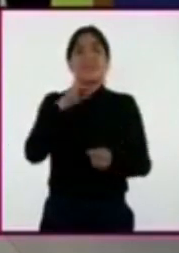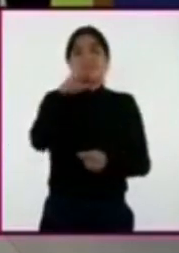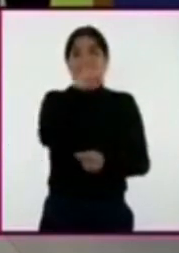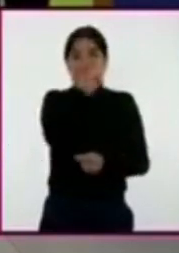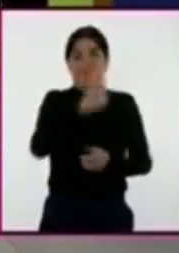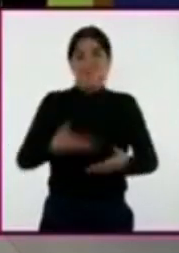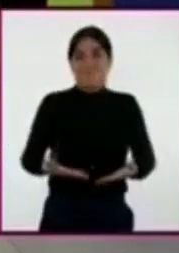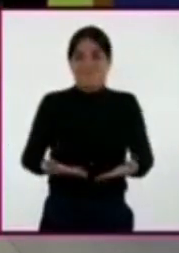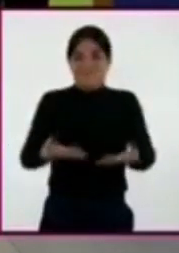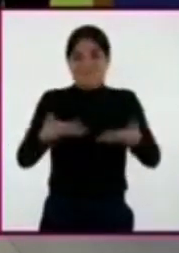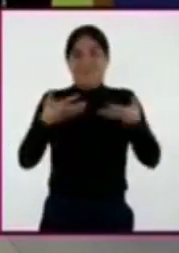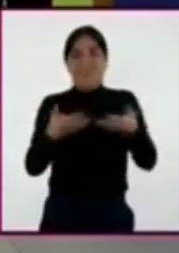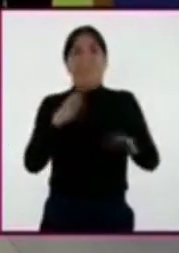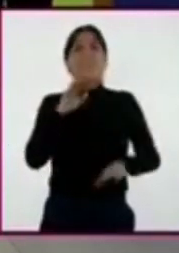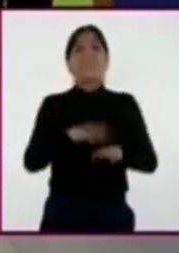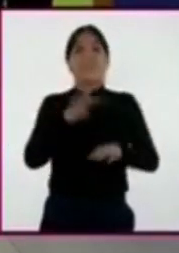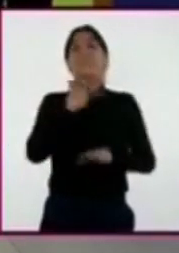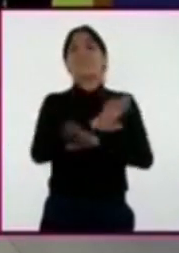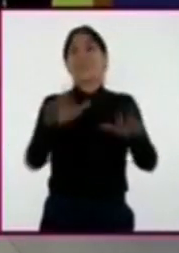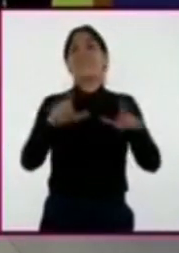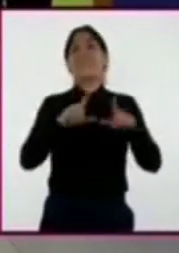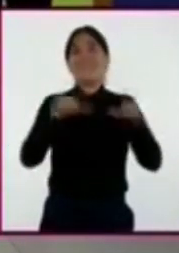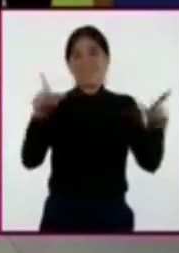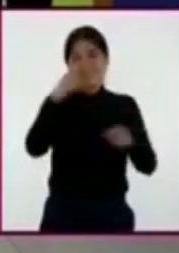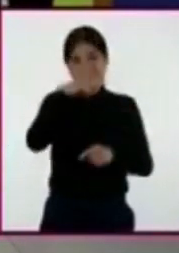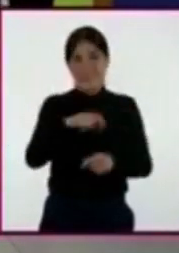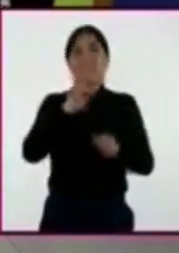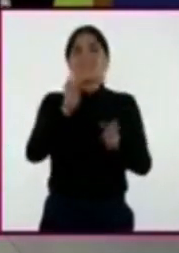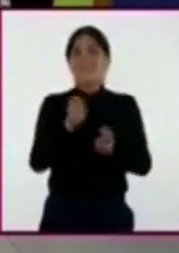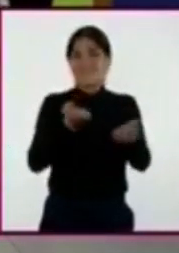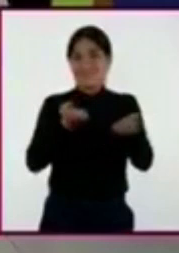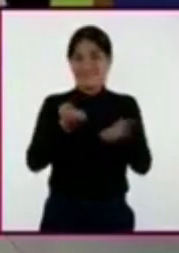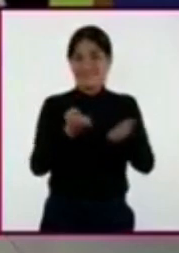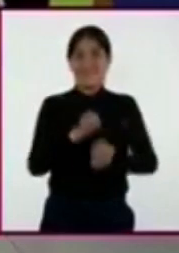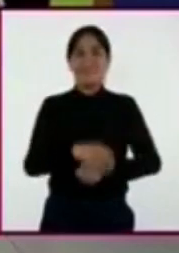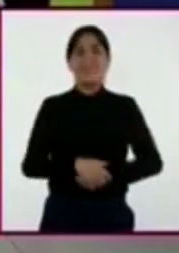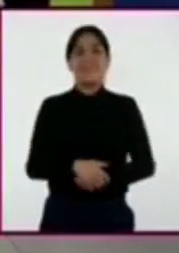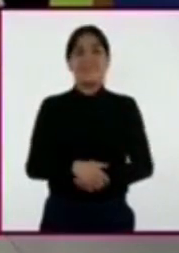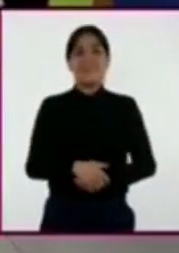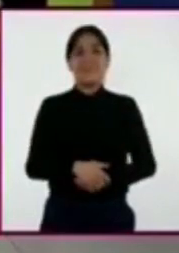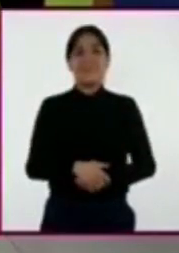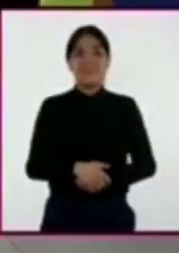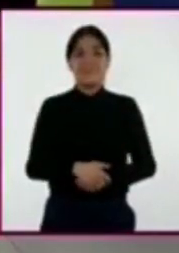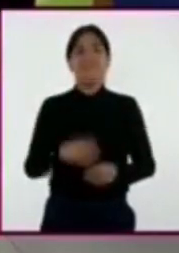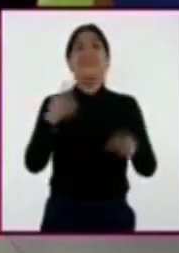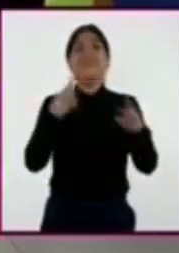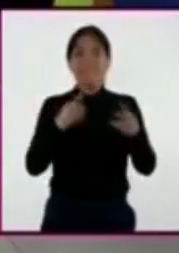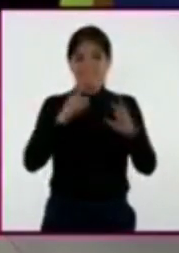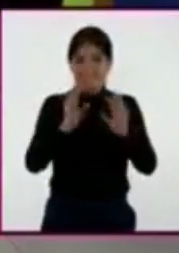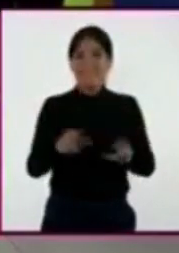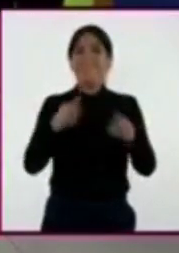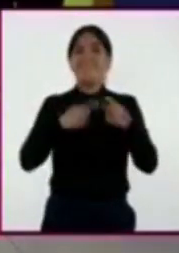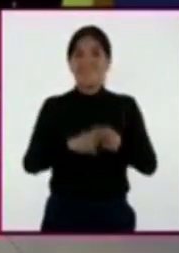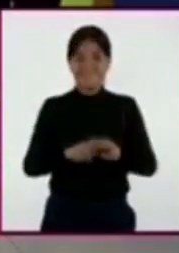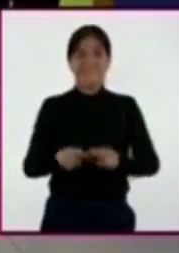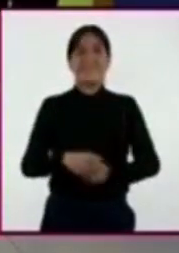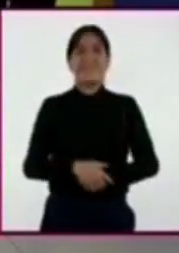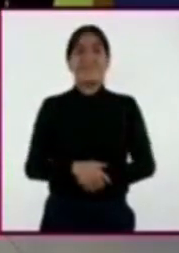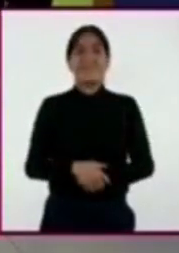temperatura y estaremos más que listos para la parte central. Vamos con todo, profesora.